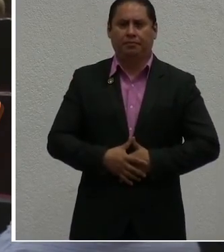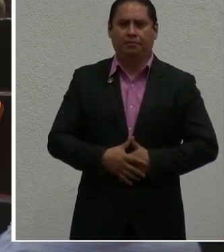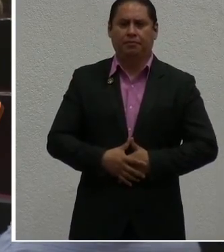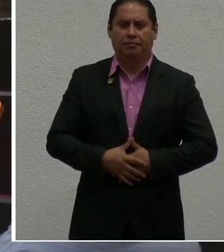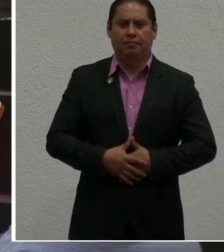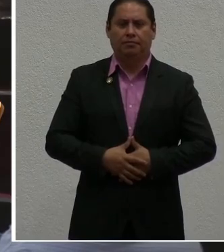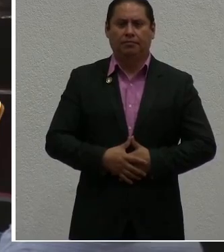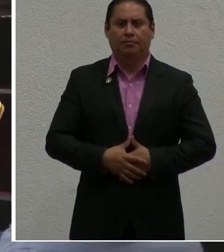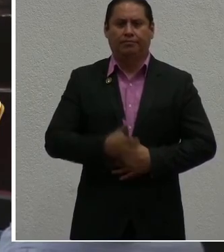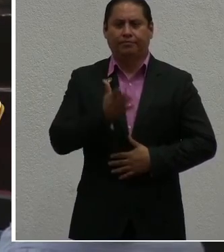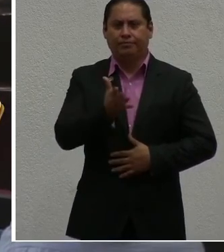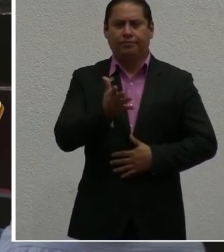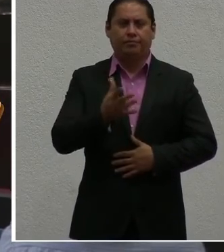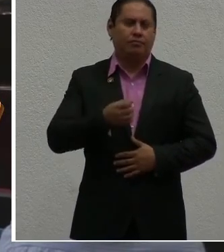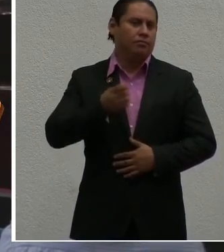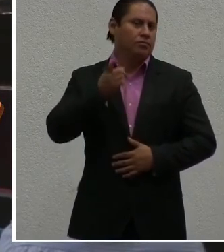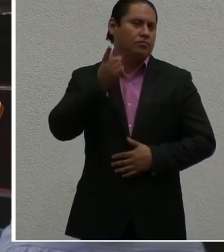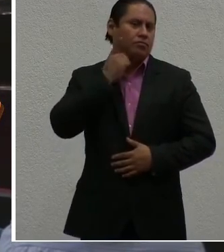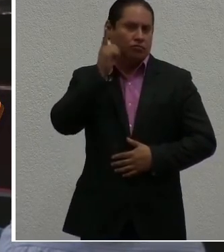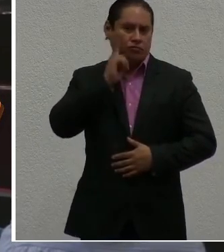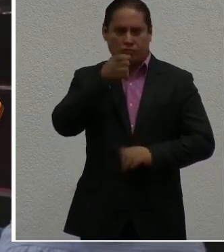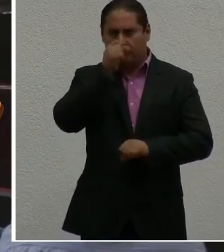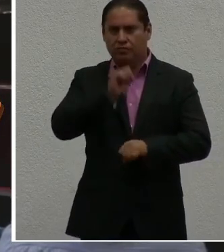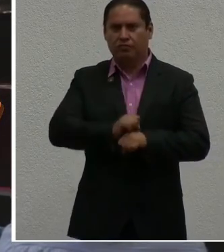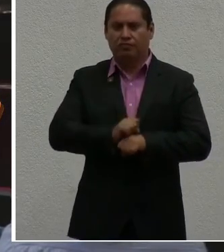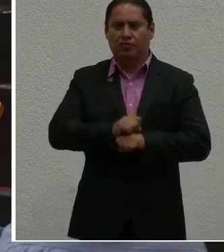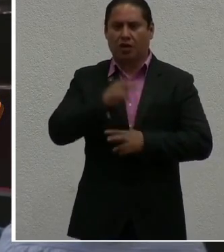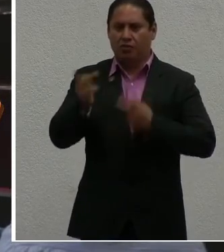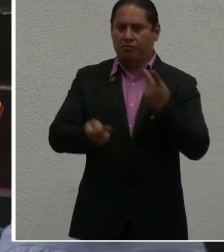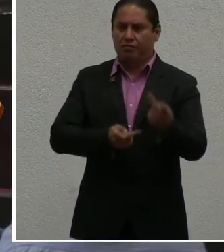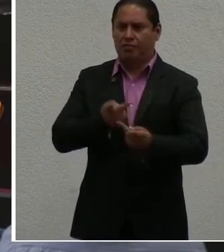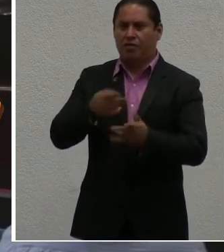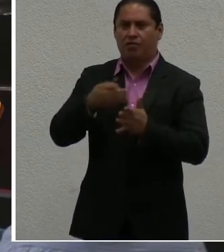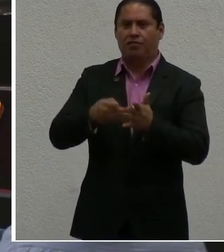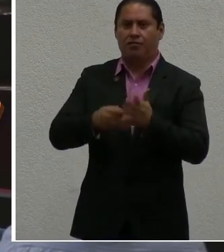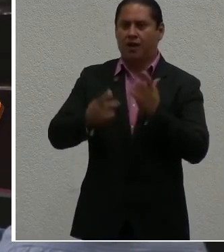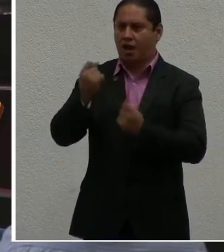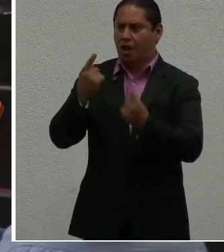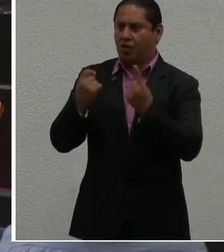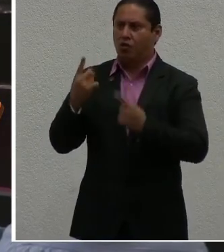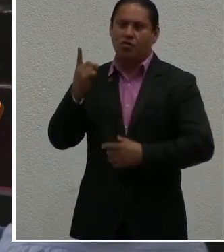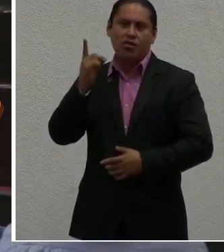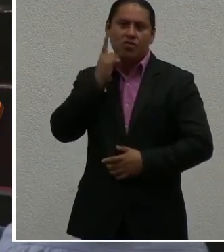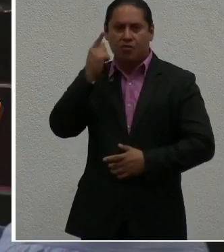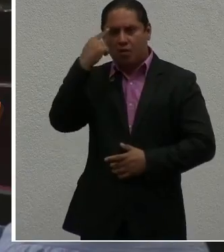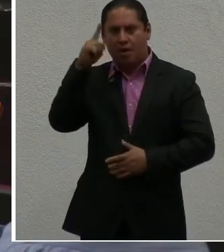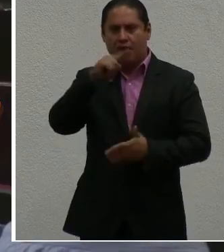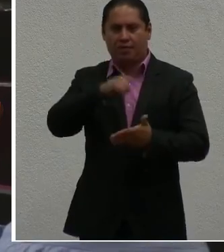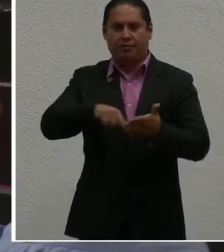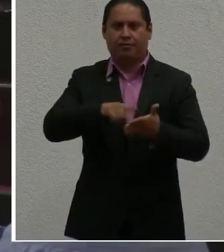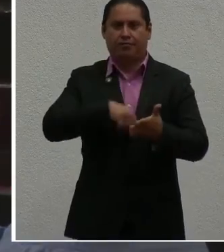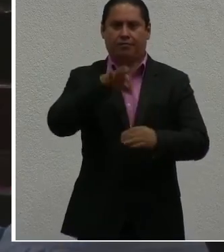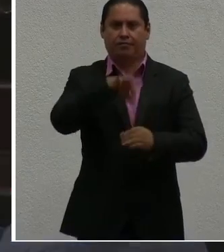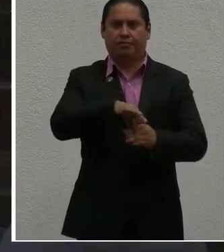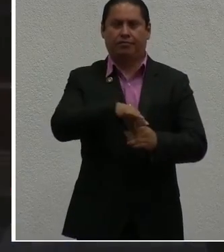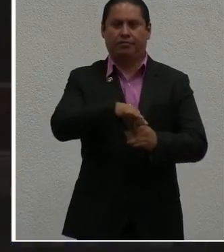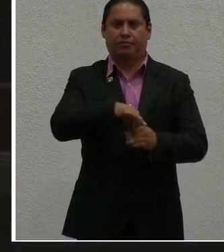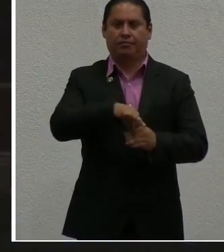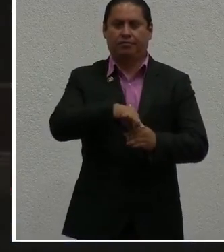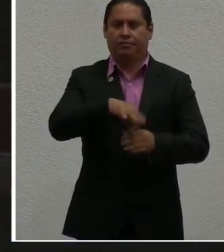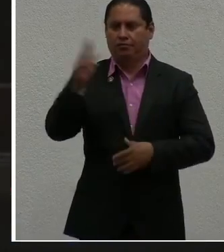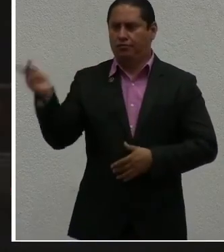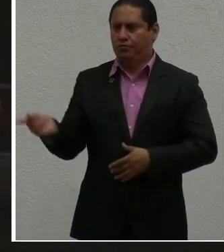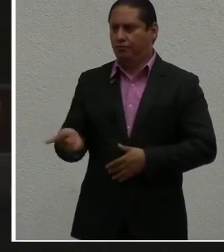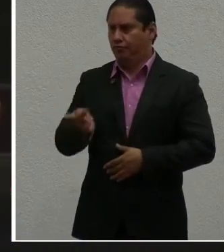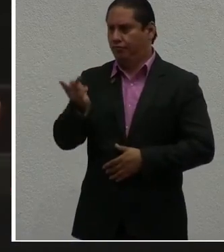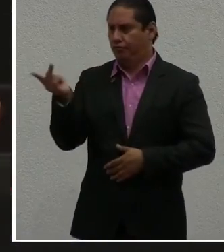Solicito a la diputada secretaria Leticia Méndez Tzitzín se sirva a verificar si falta algún diputado por emitir su voto. Se pregunta a la